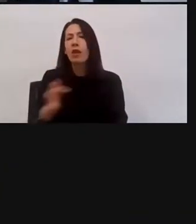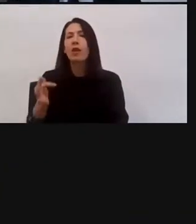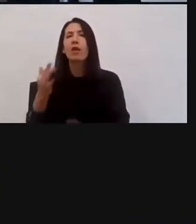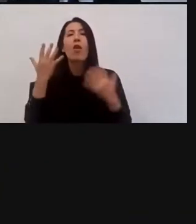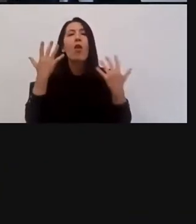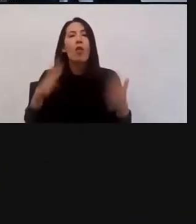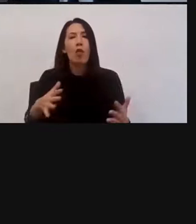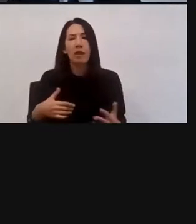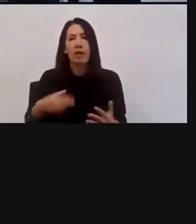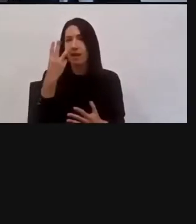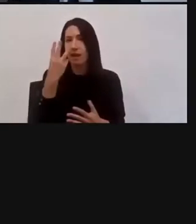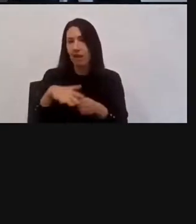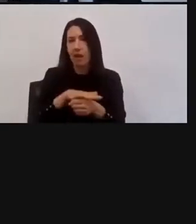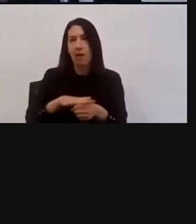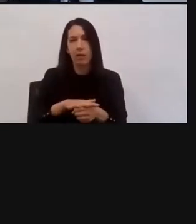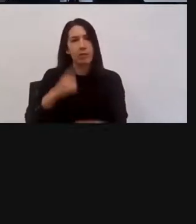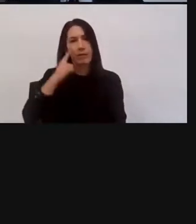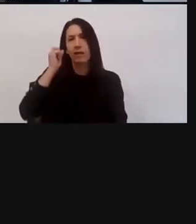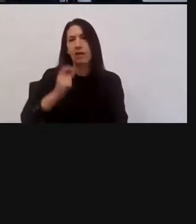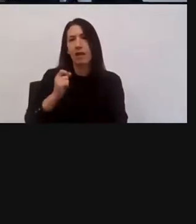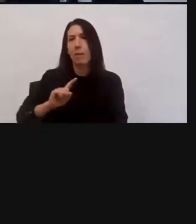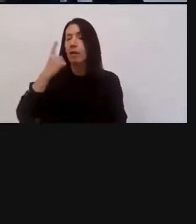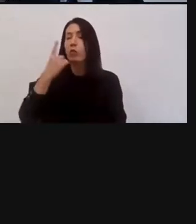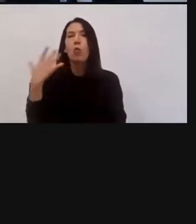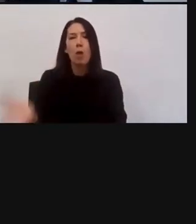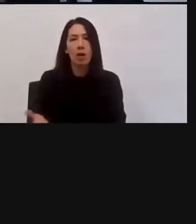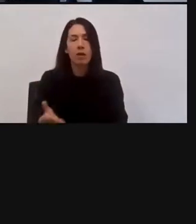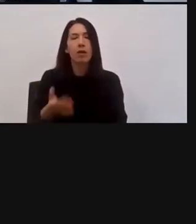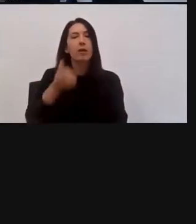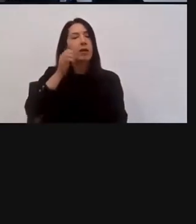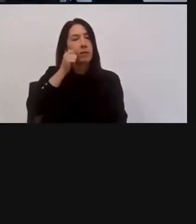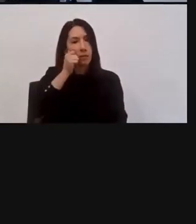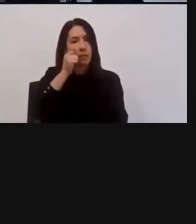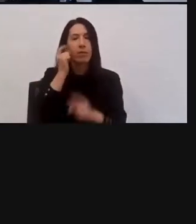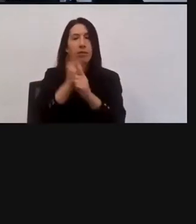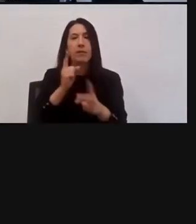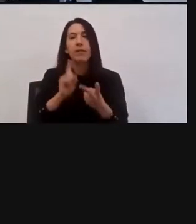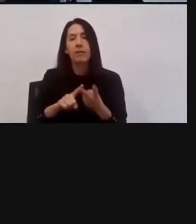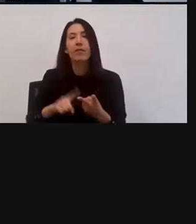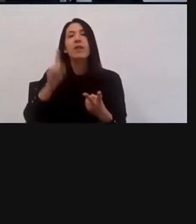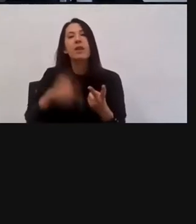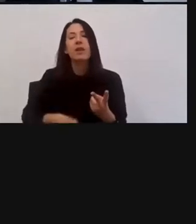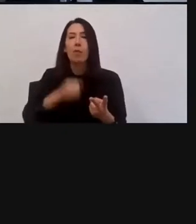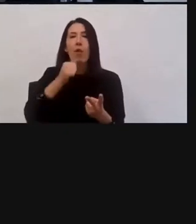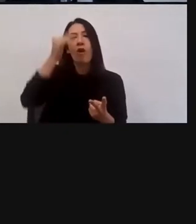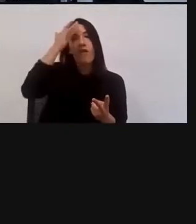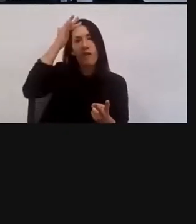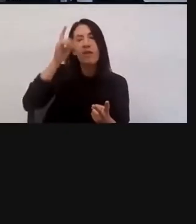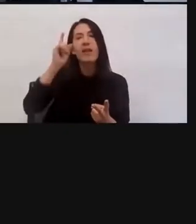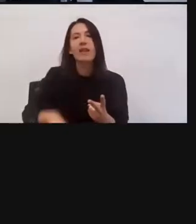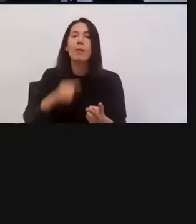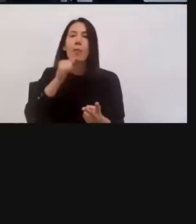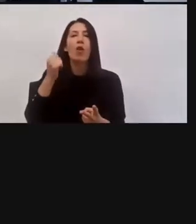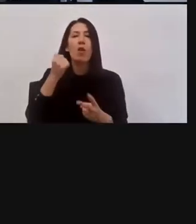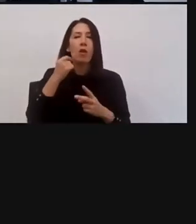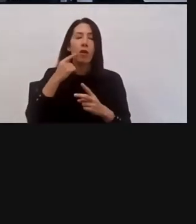3 ámbitos más habituales, que son el racismo y la xenofobia, la ideología y la orientación sexual. Sin embargo,